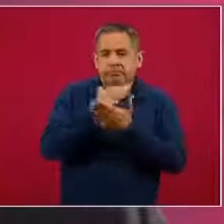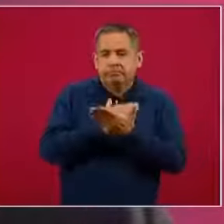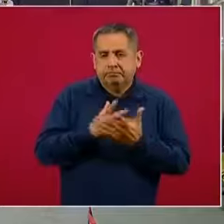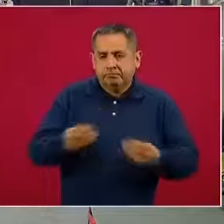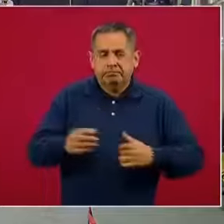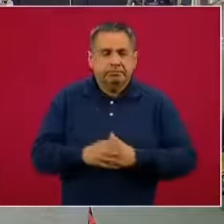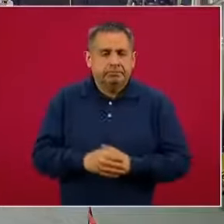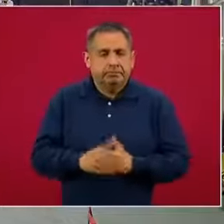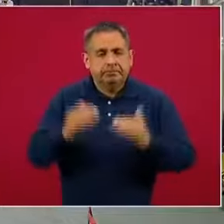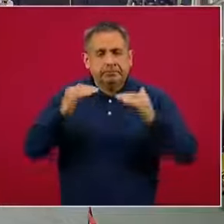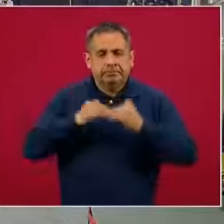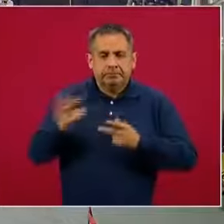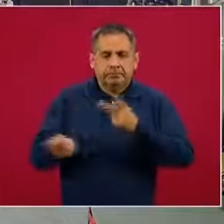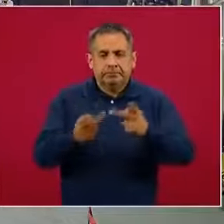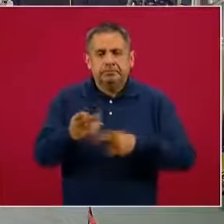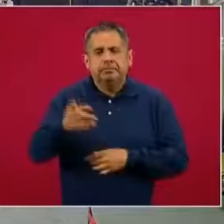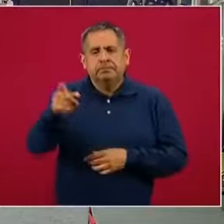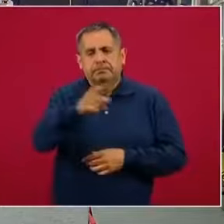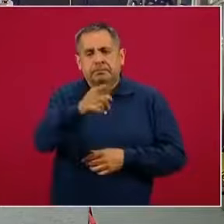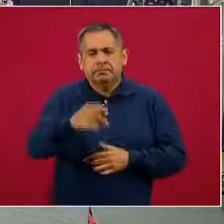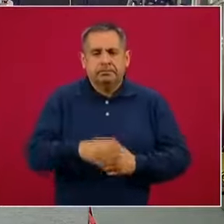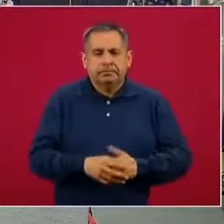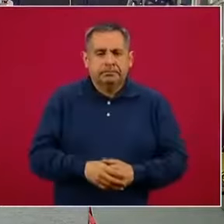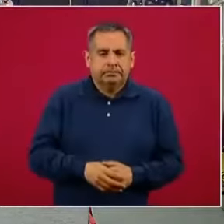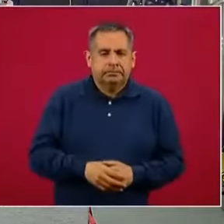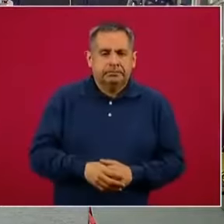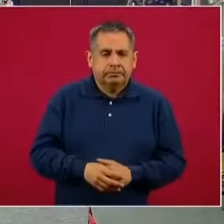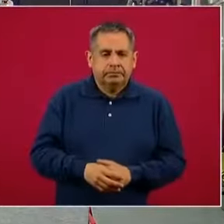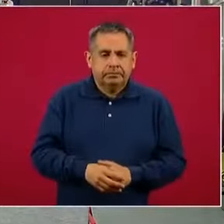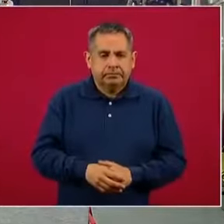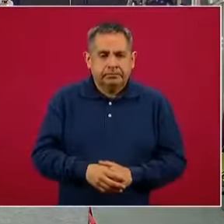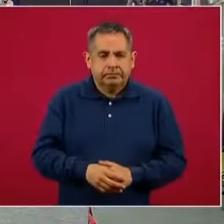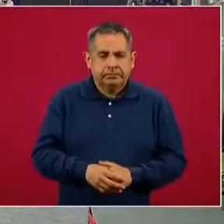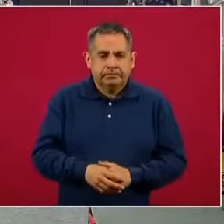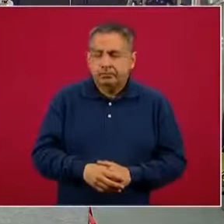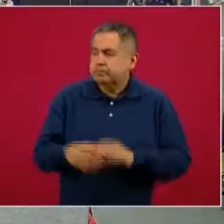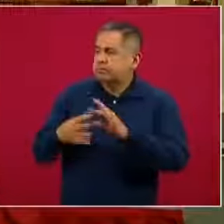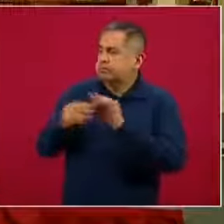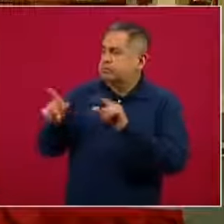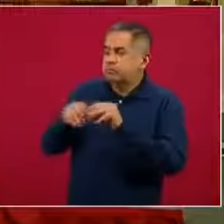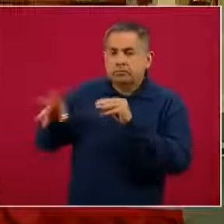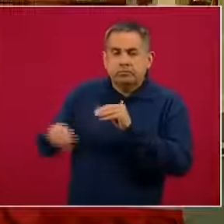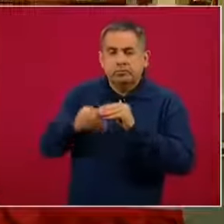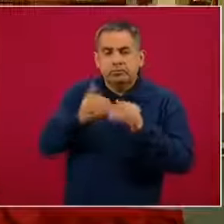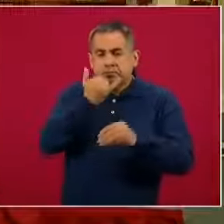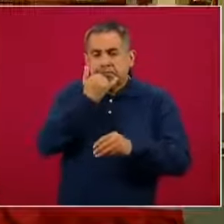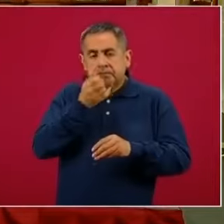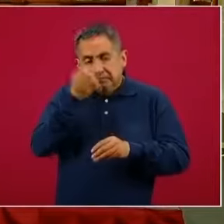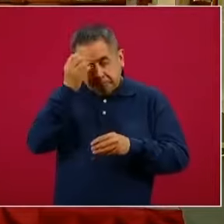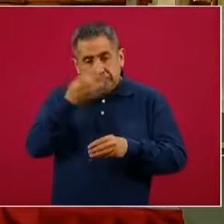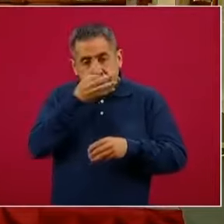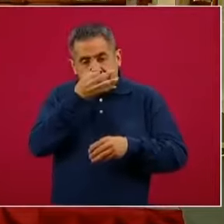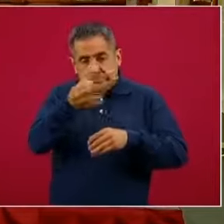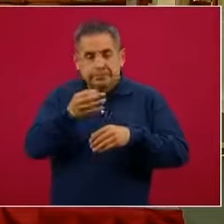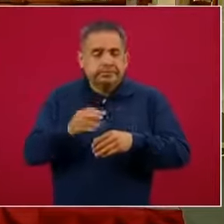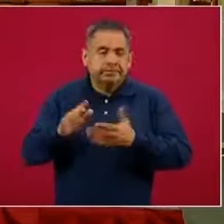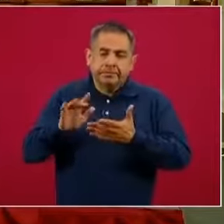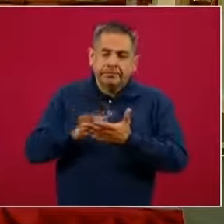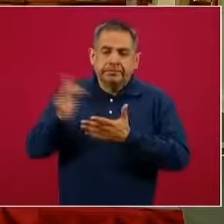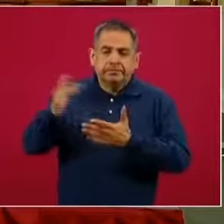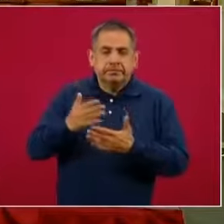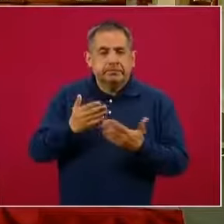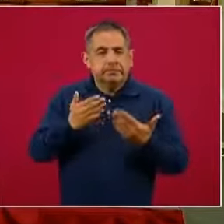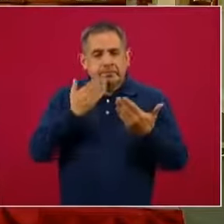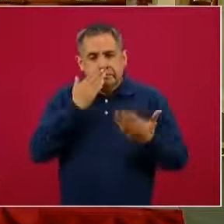abrir a preguntas. Por favor, porque no maestro. Quiero dejarlo pasar, discúlpenme, pero agradecer muchísimo, como